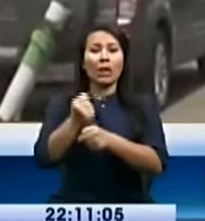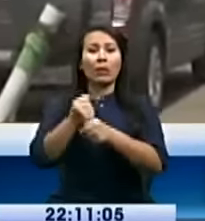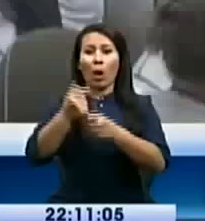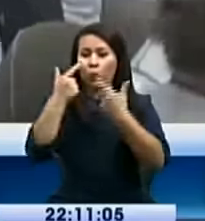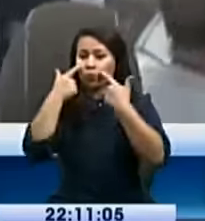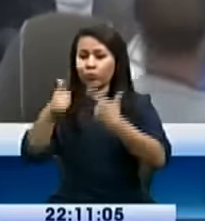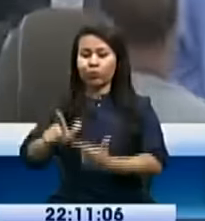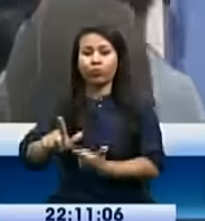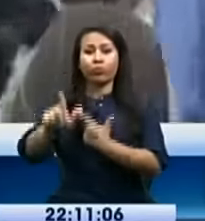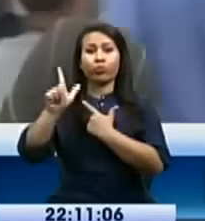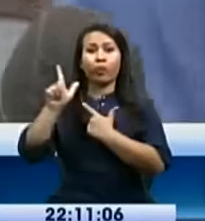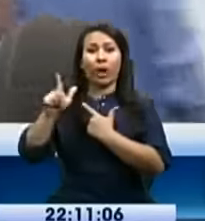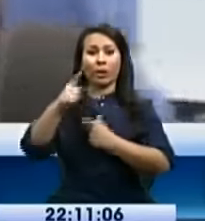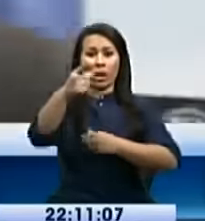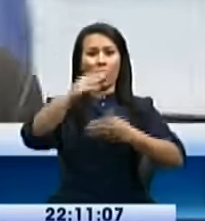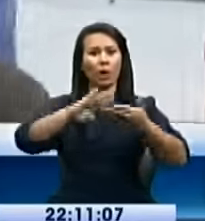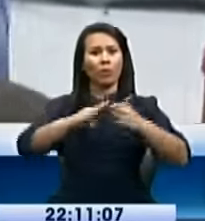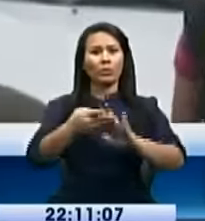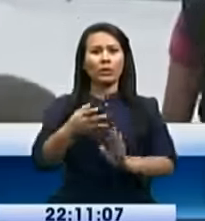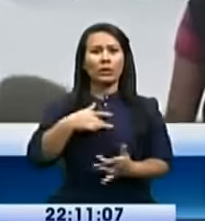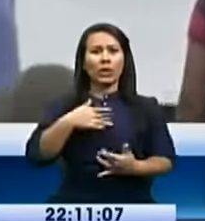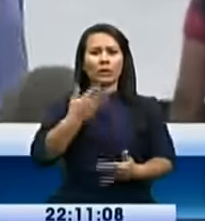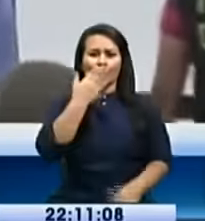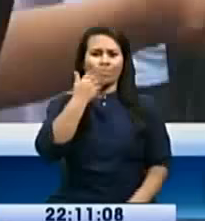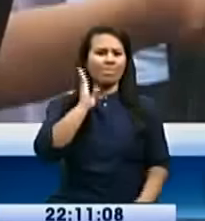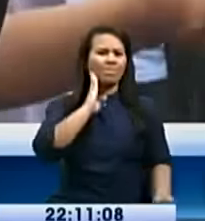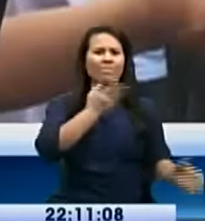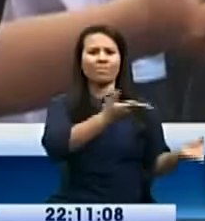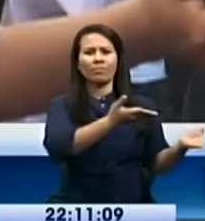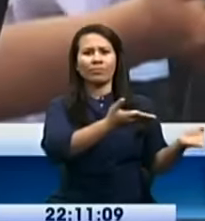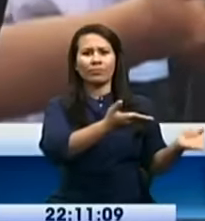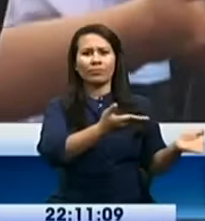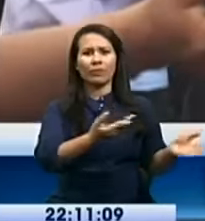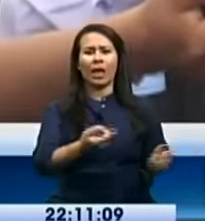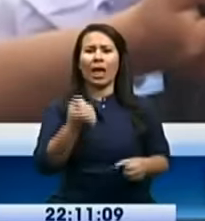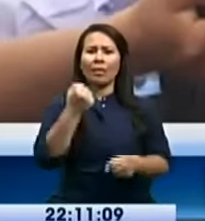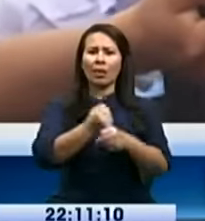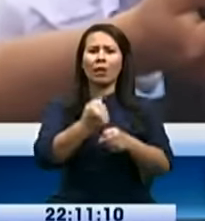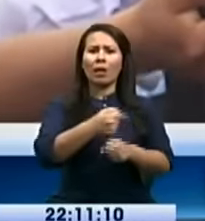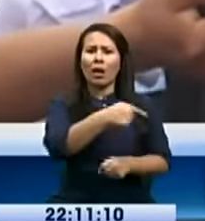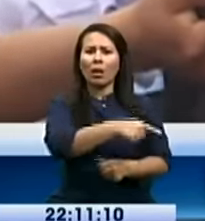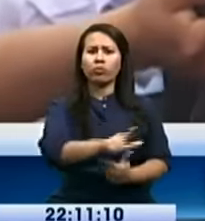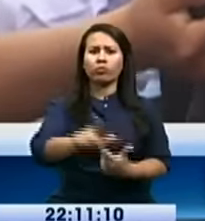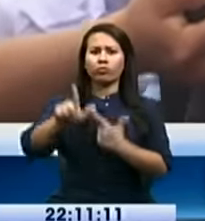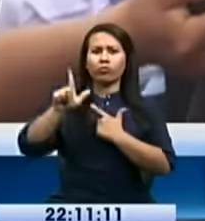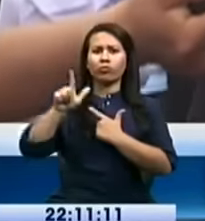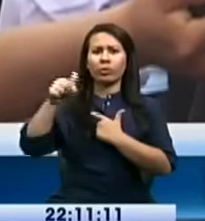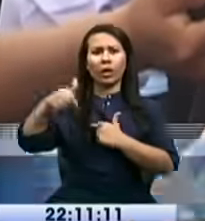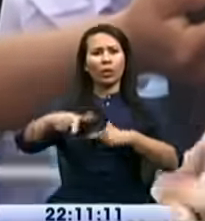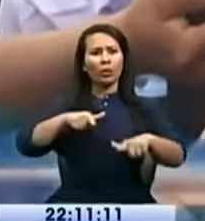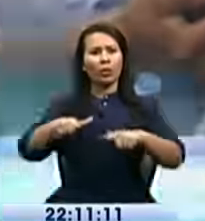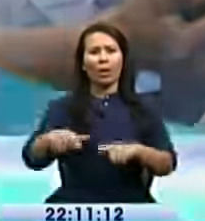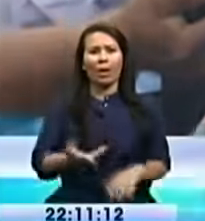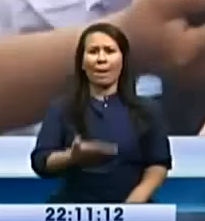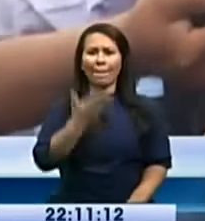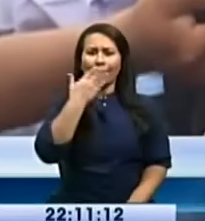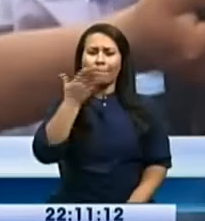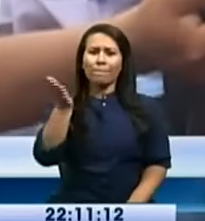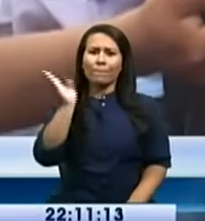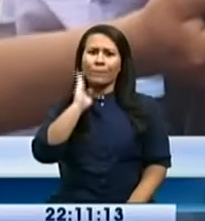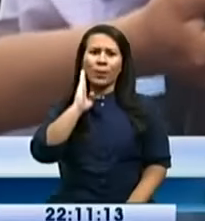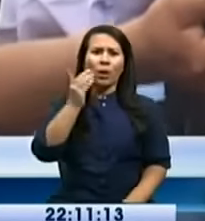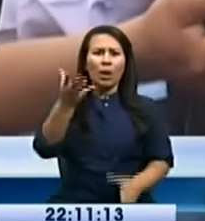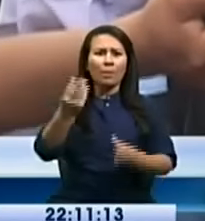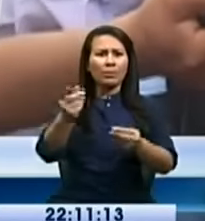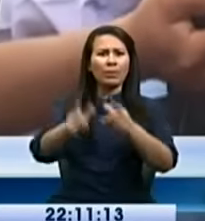de seguridad. Los comuneros se sienten traicionados. Estaba trabajando como guardia de la comuna Montañita, realmente no has traicionado, eso que lo que la gente está